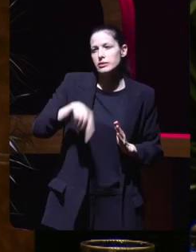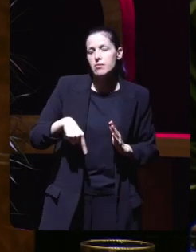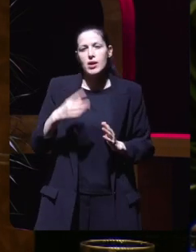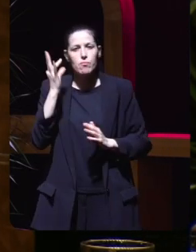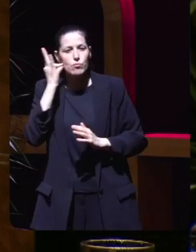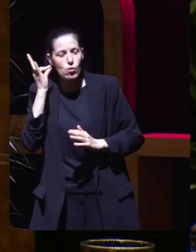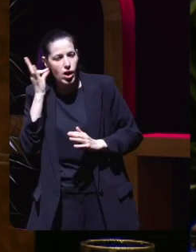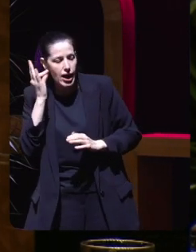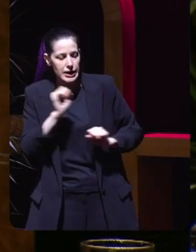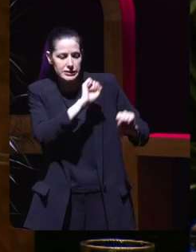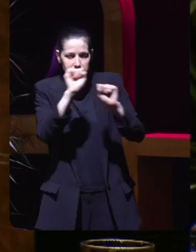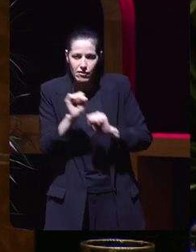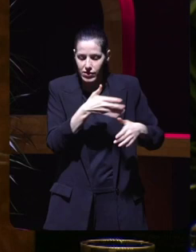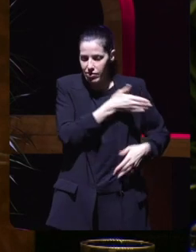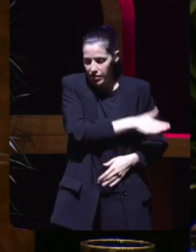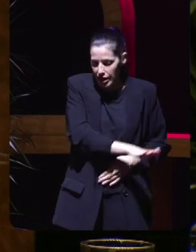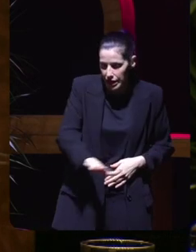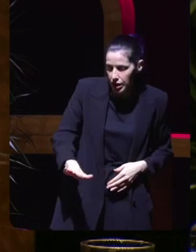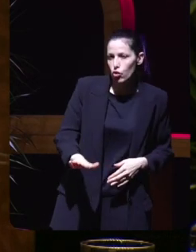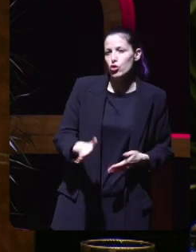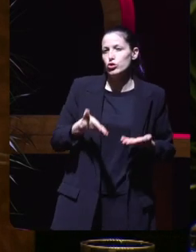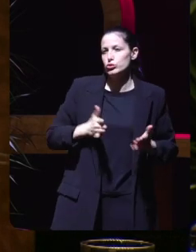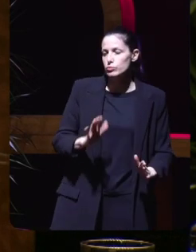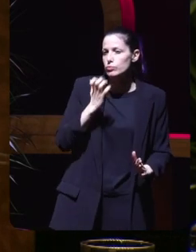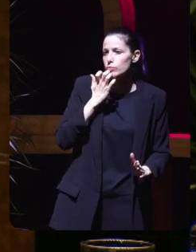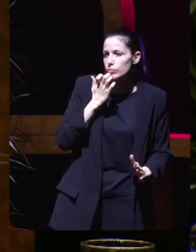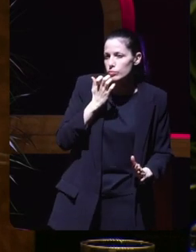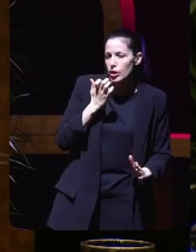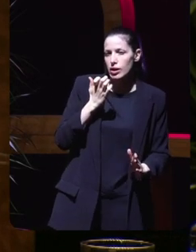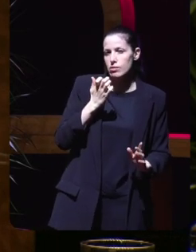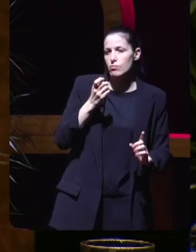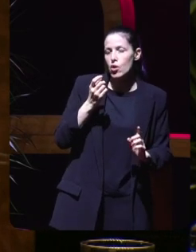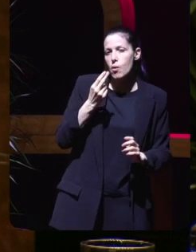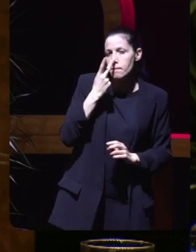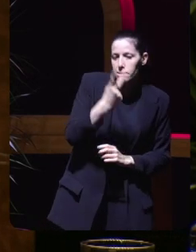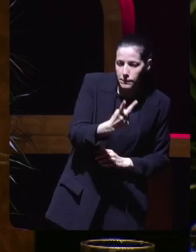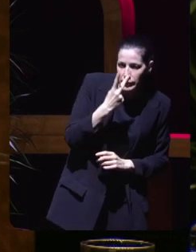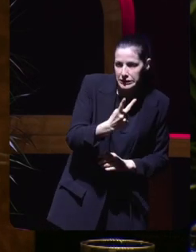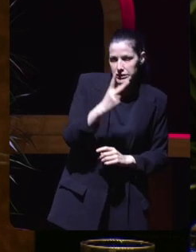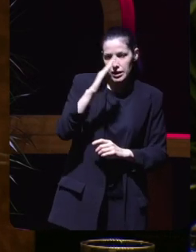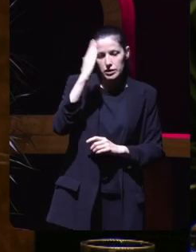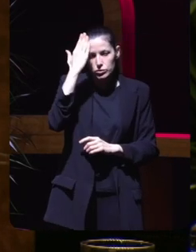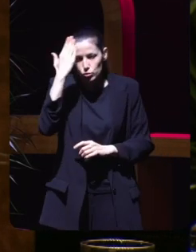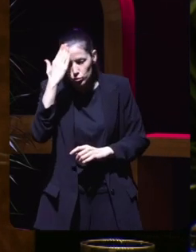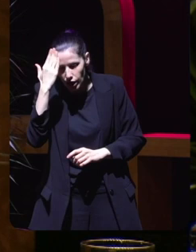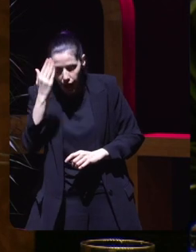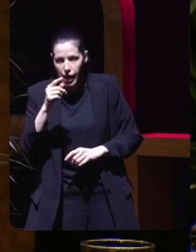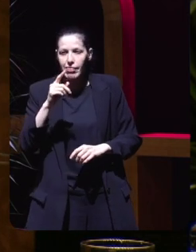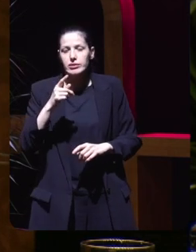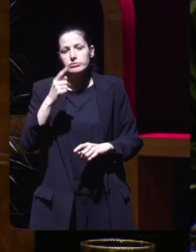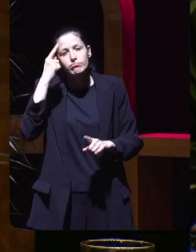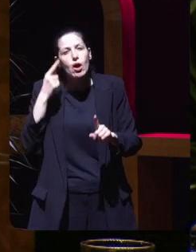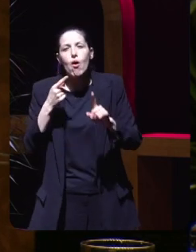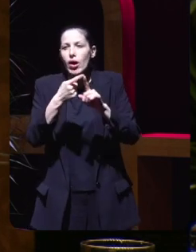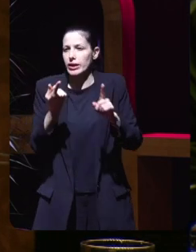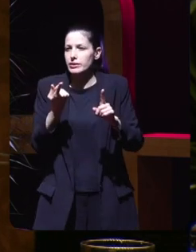crianzas no maltratador escuetarascativas mirar con lupas patrias potestades esas visitas no tuteladas para que a decisión de dar un paso adelante o atrás no